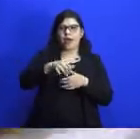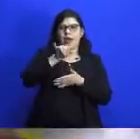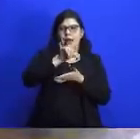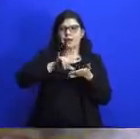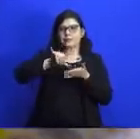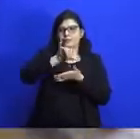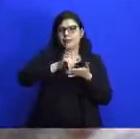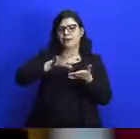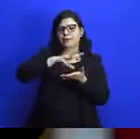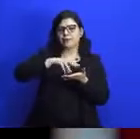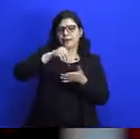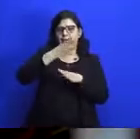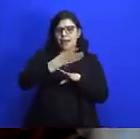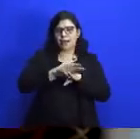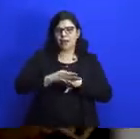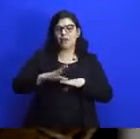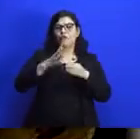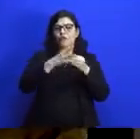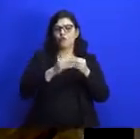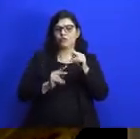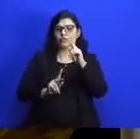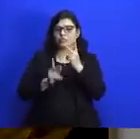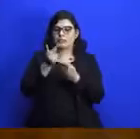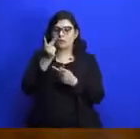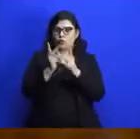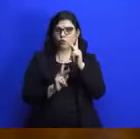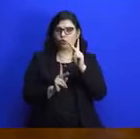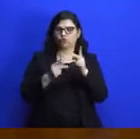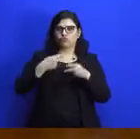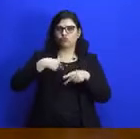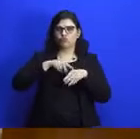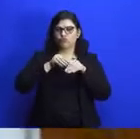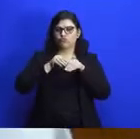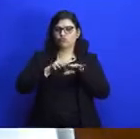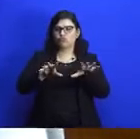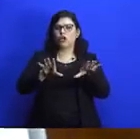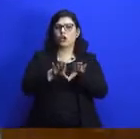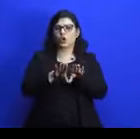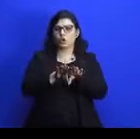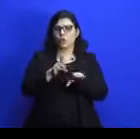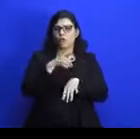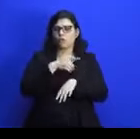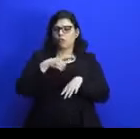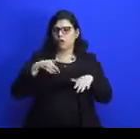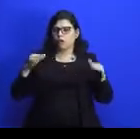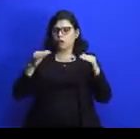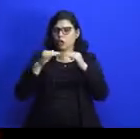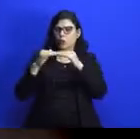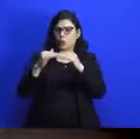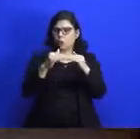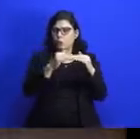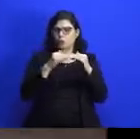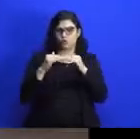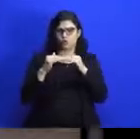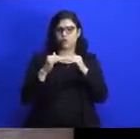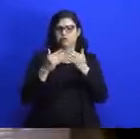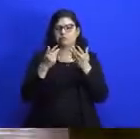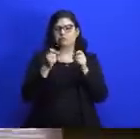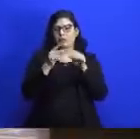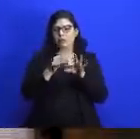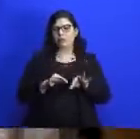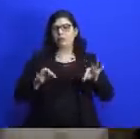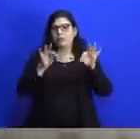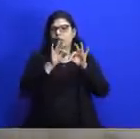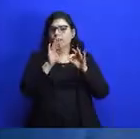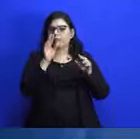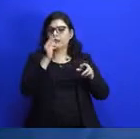aceite, harinas y frutas y verduras. La distribución que hacemos, intentamos hacerla lo más justo y equitativo posible, considerando la cantidad